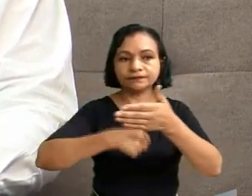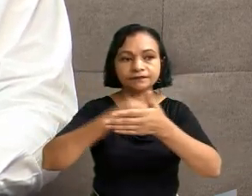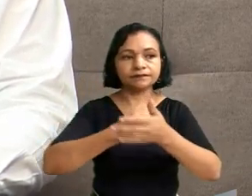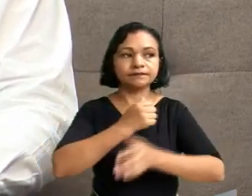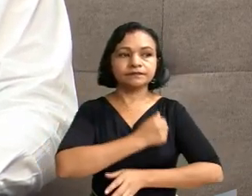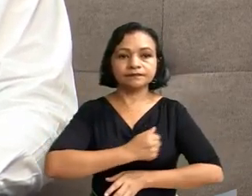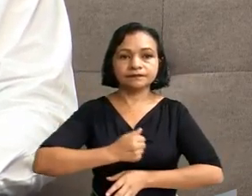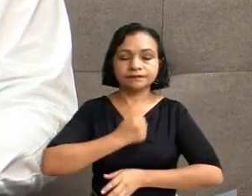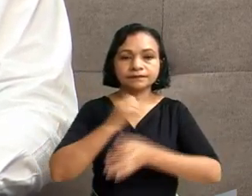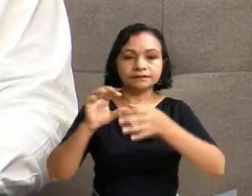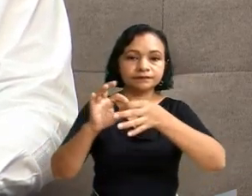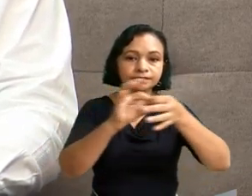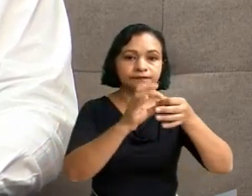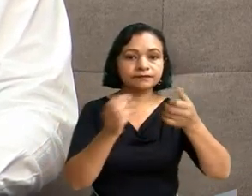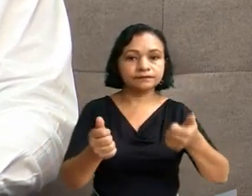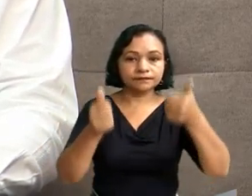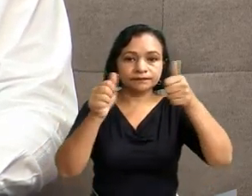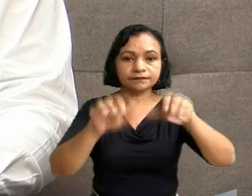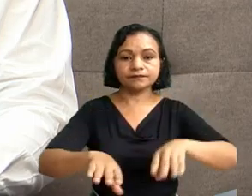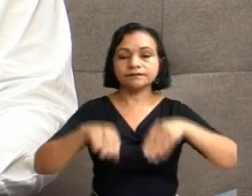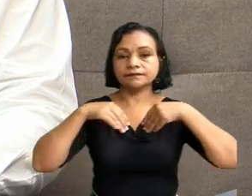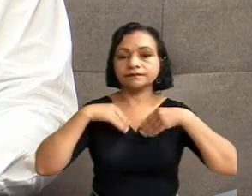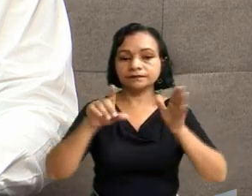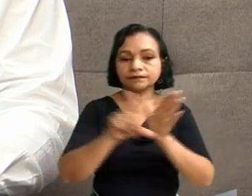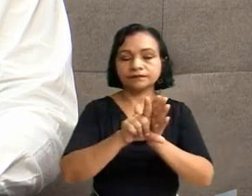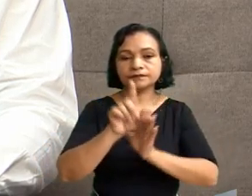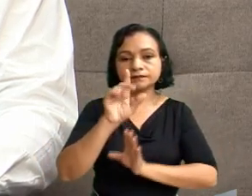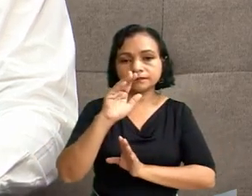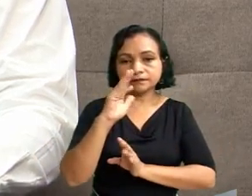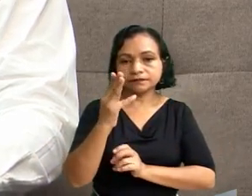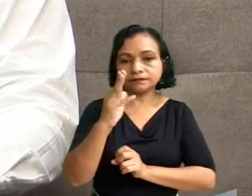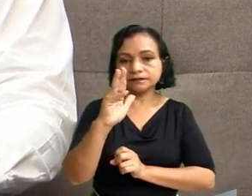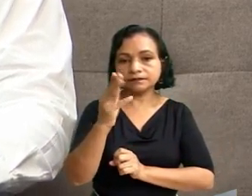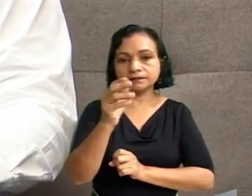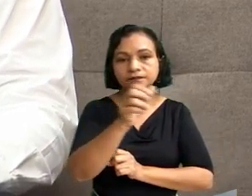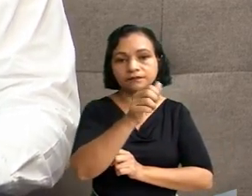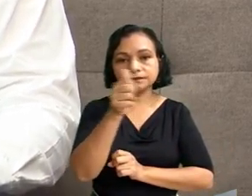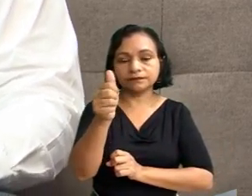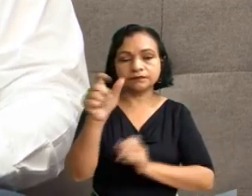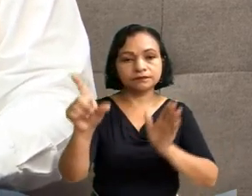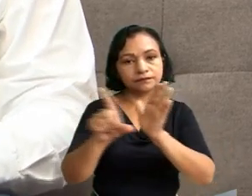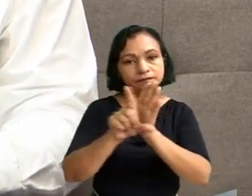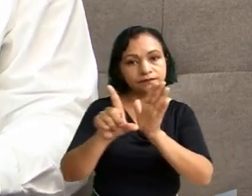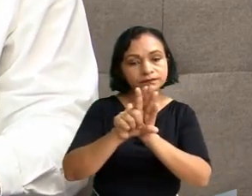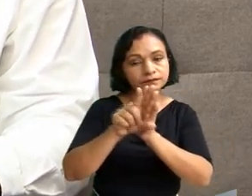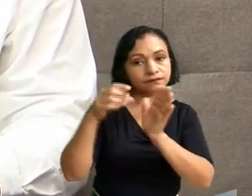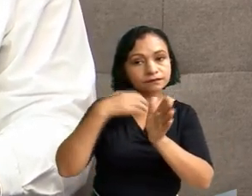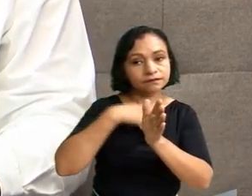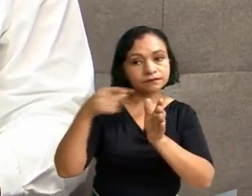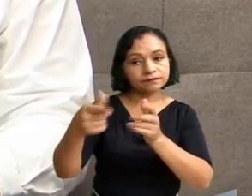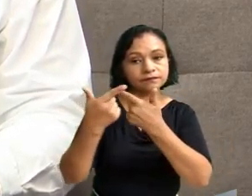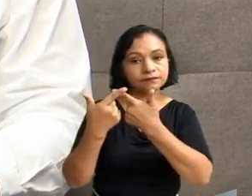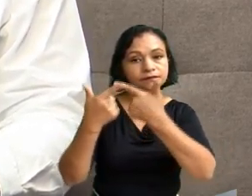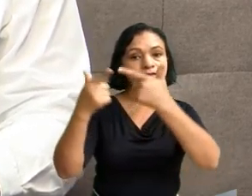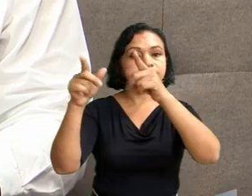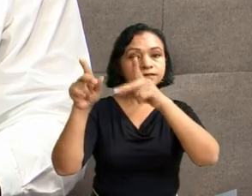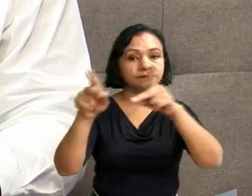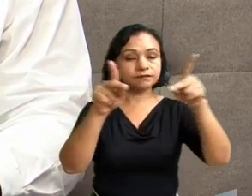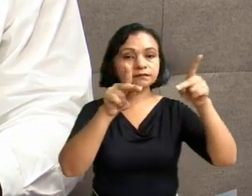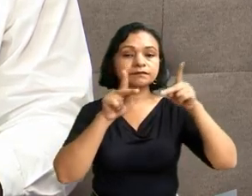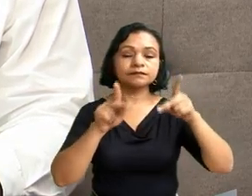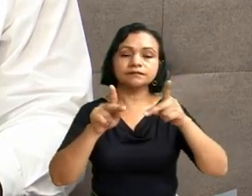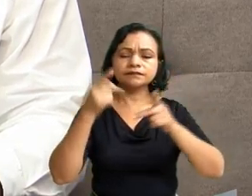llegamos a la aprobación de la ley número 99 6 ley de amnistía diputado castro el proceso que conlleva a esto y